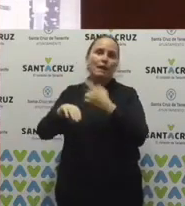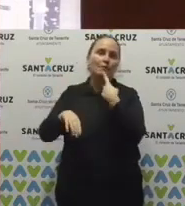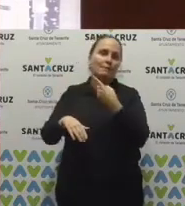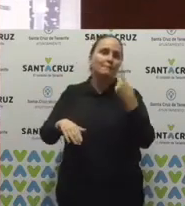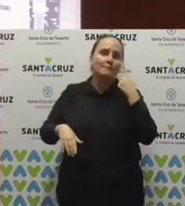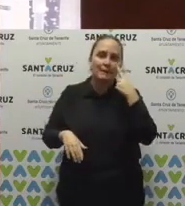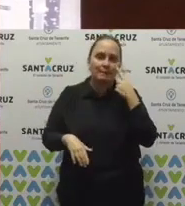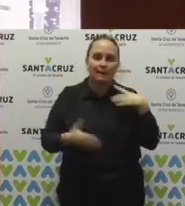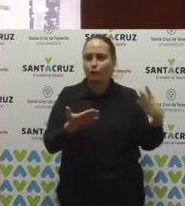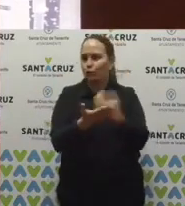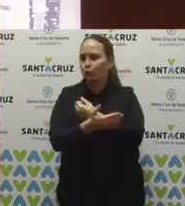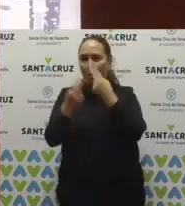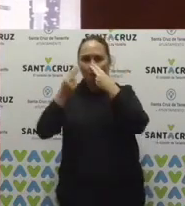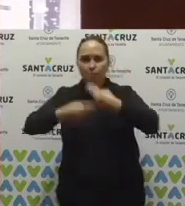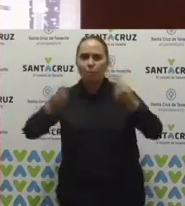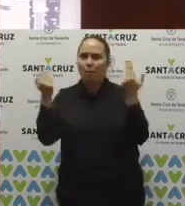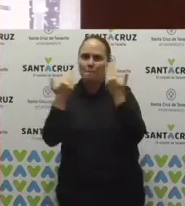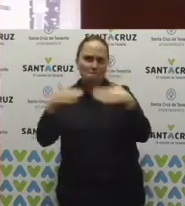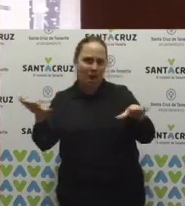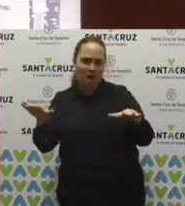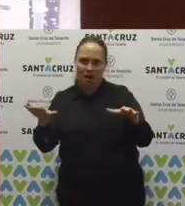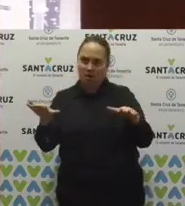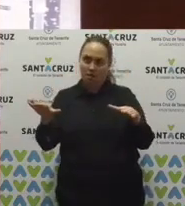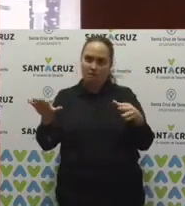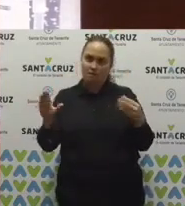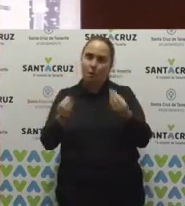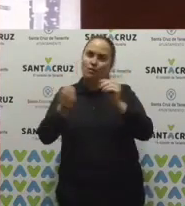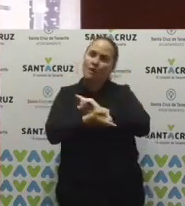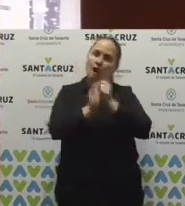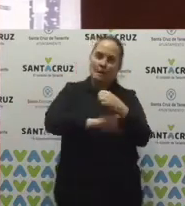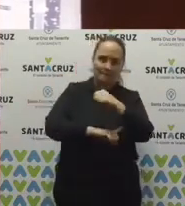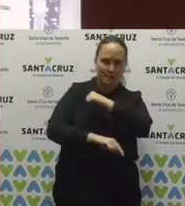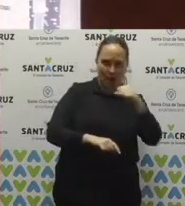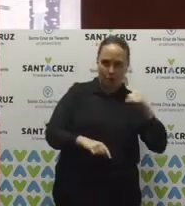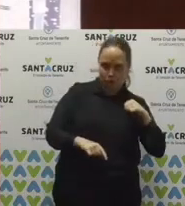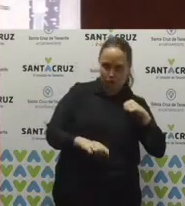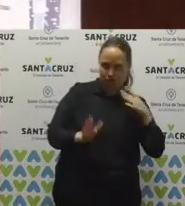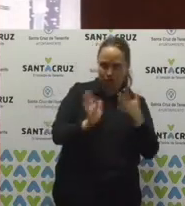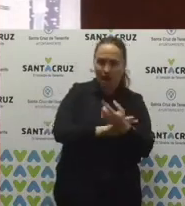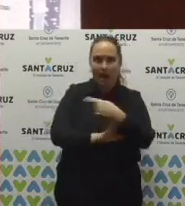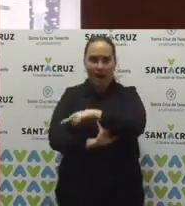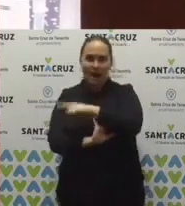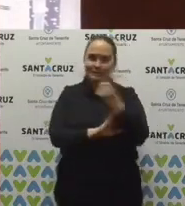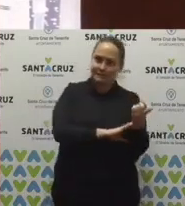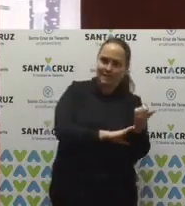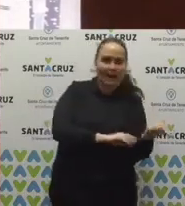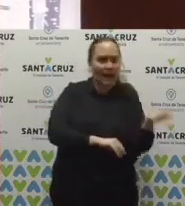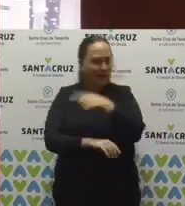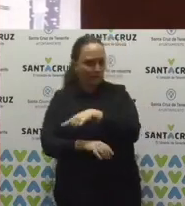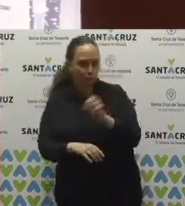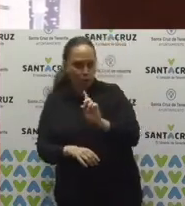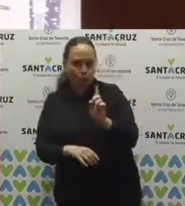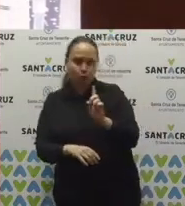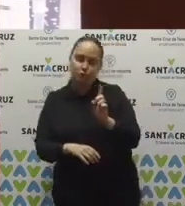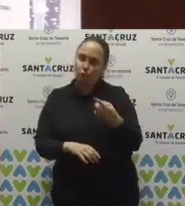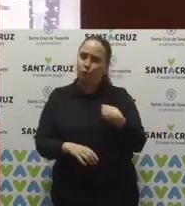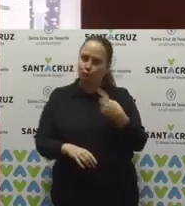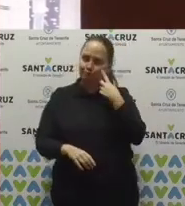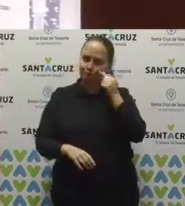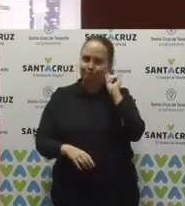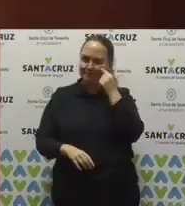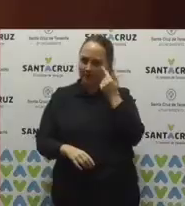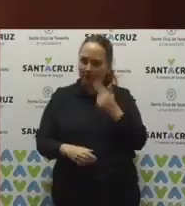privatizarlo cuando algo privatizado funciona mal nunca se utiliza como argumento para recuperar la gestión pública